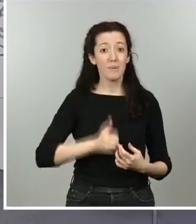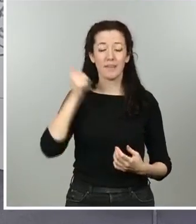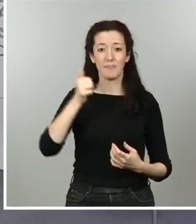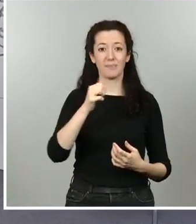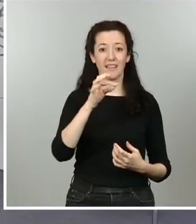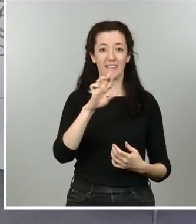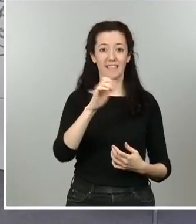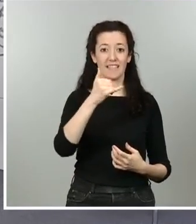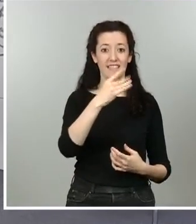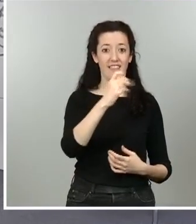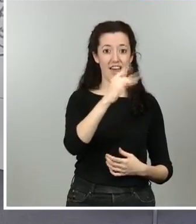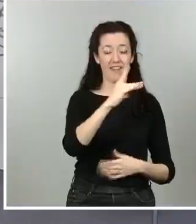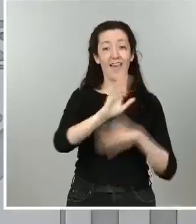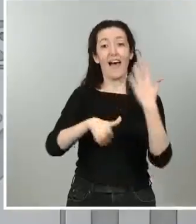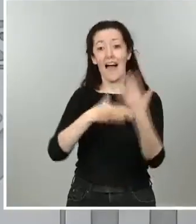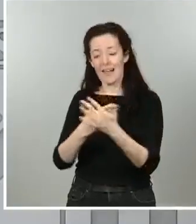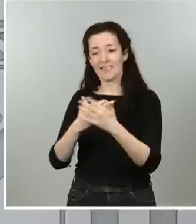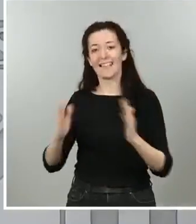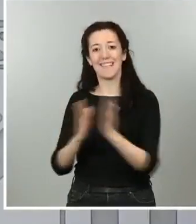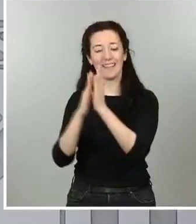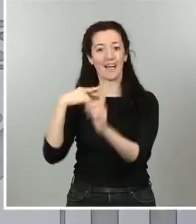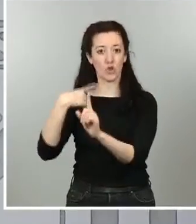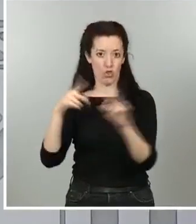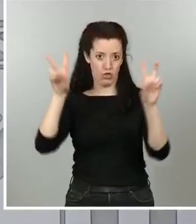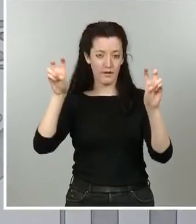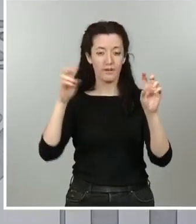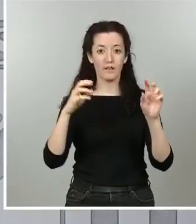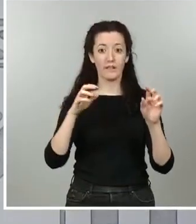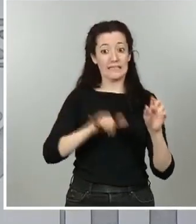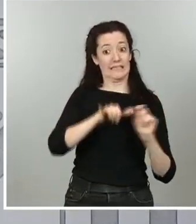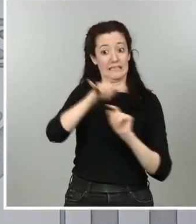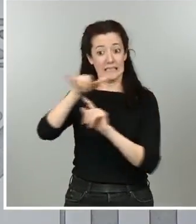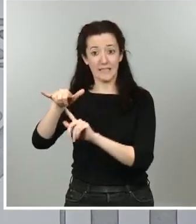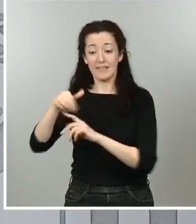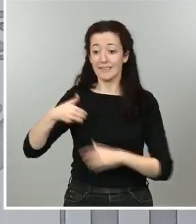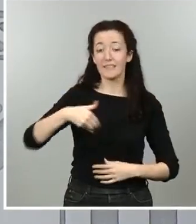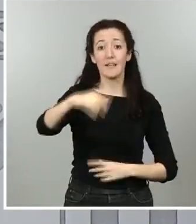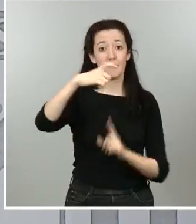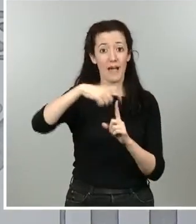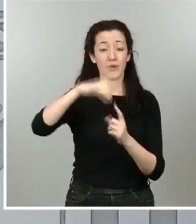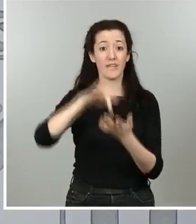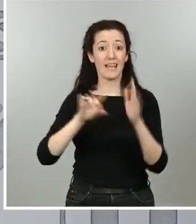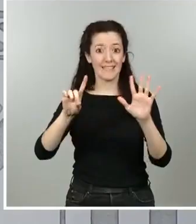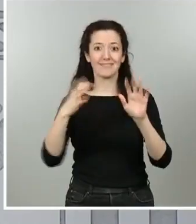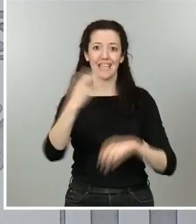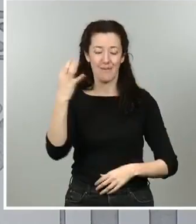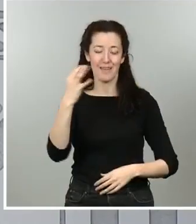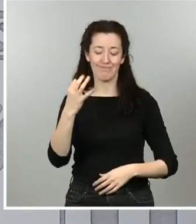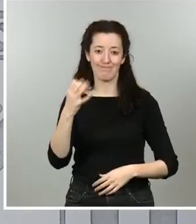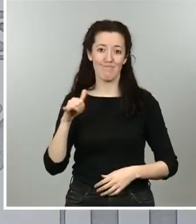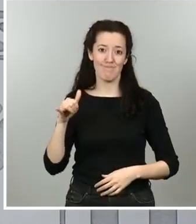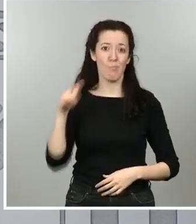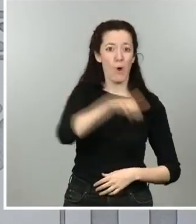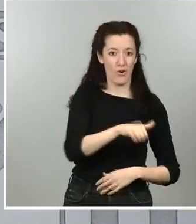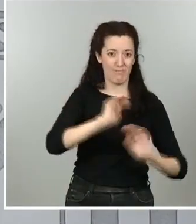desde donde debían coger un vuelo de repatriación el próximo día 6 de mayo. El cónsul general de España en Santa Cruz